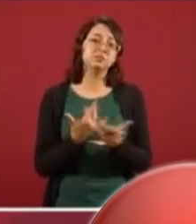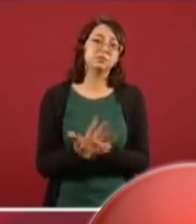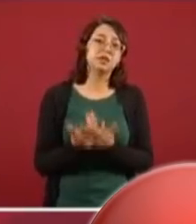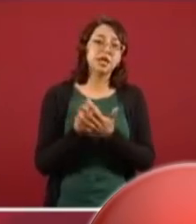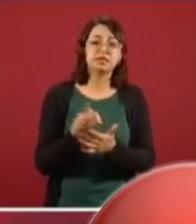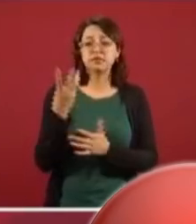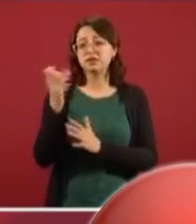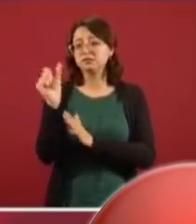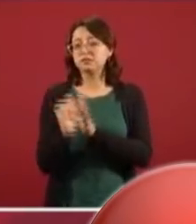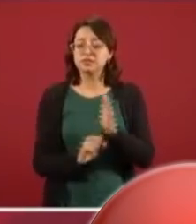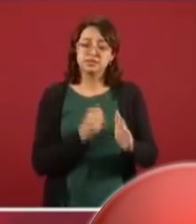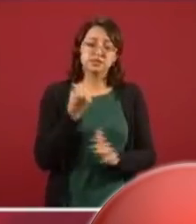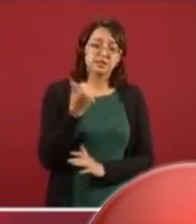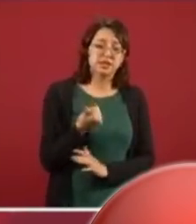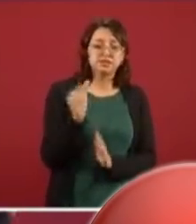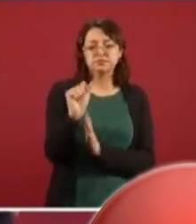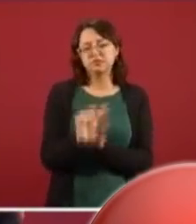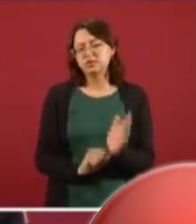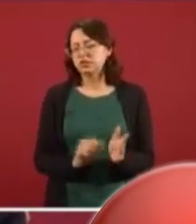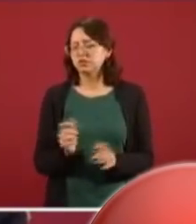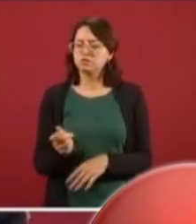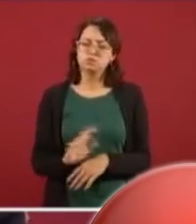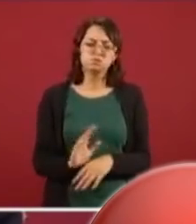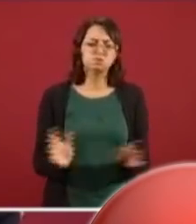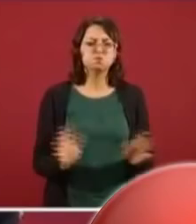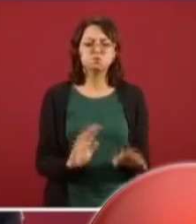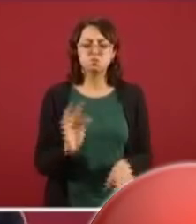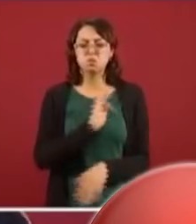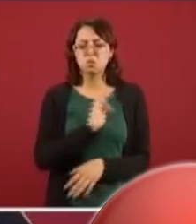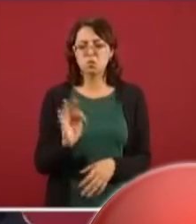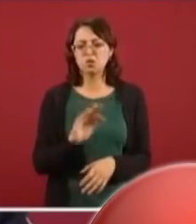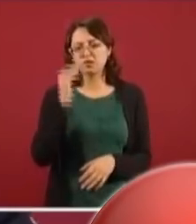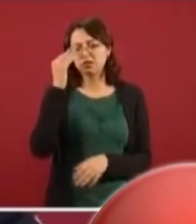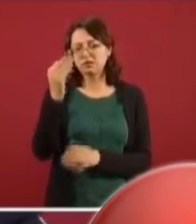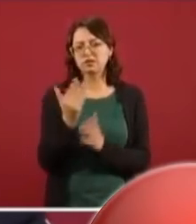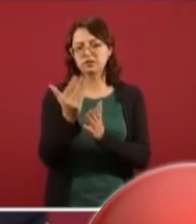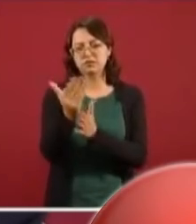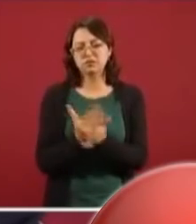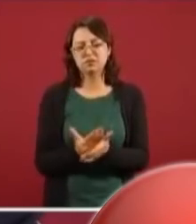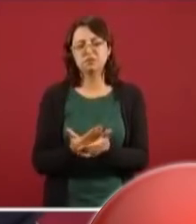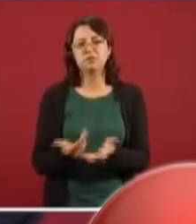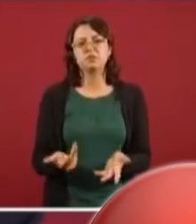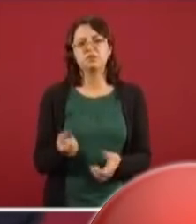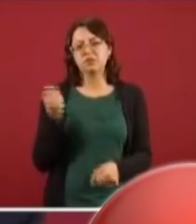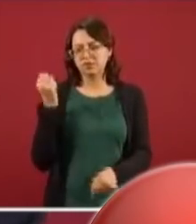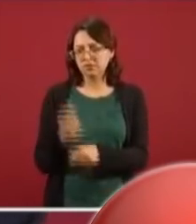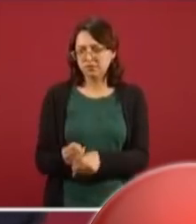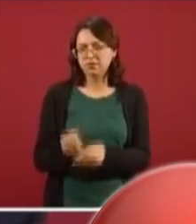a los 6 meses, sino que se pueda reducir el tiempo de atención.